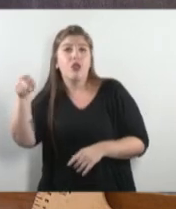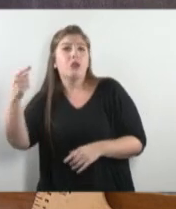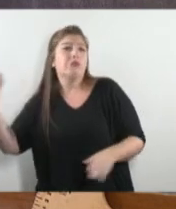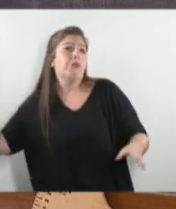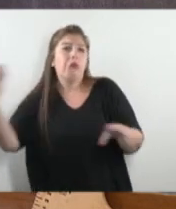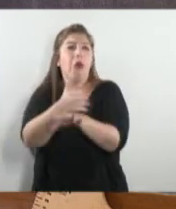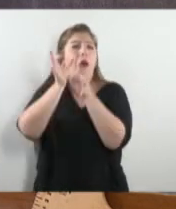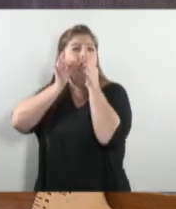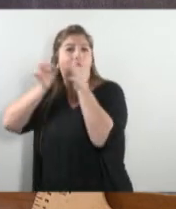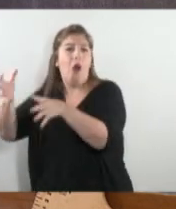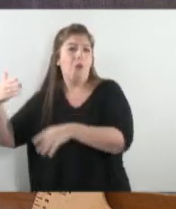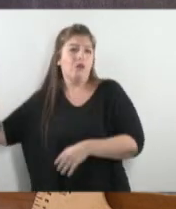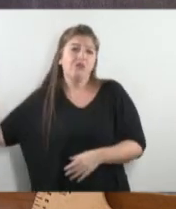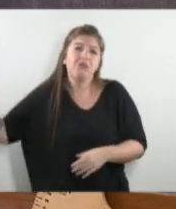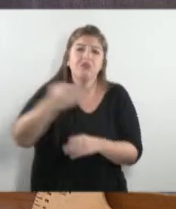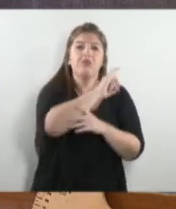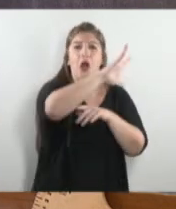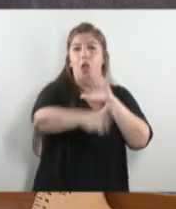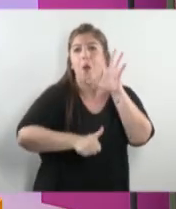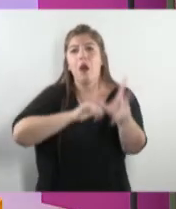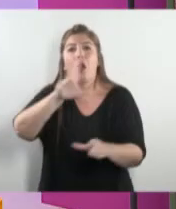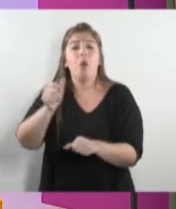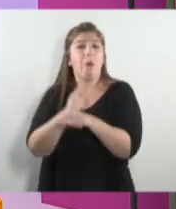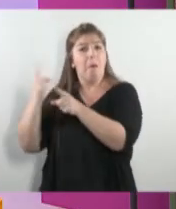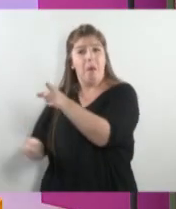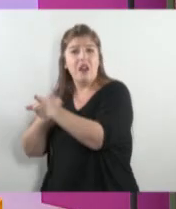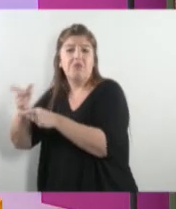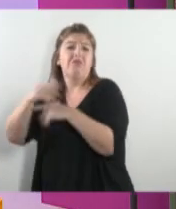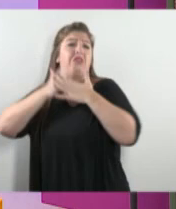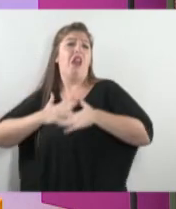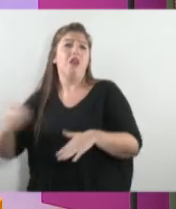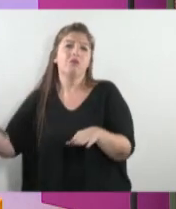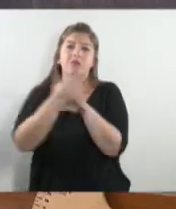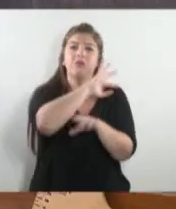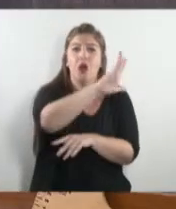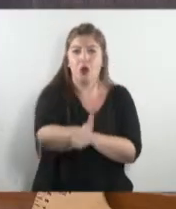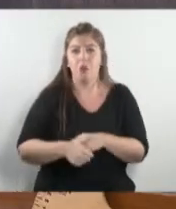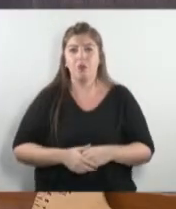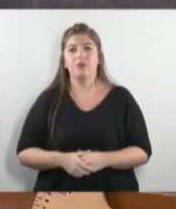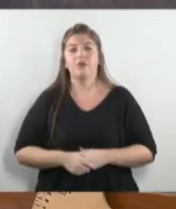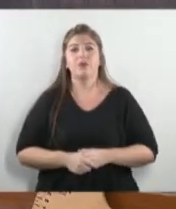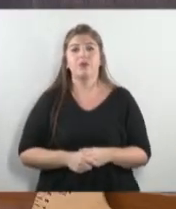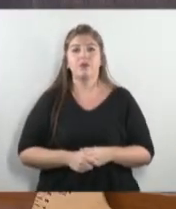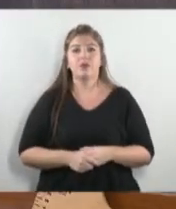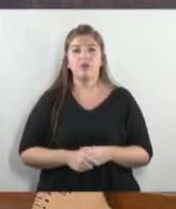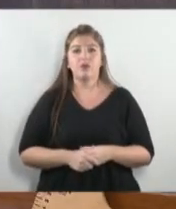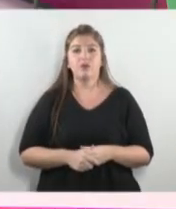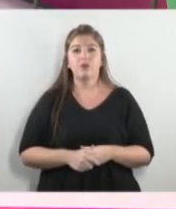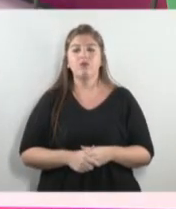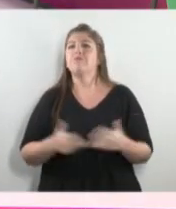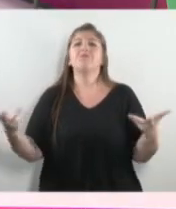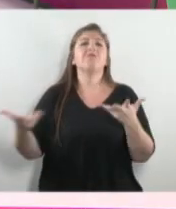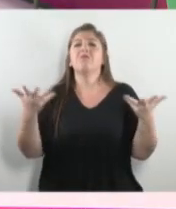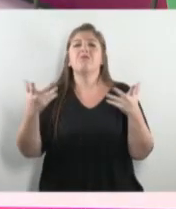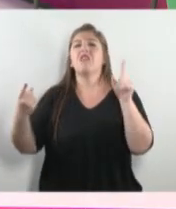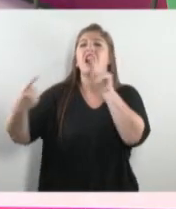cuando querían. Como no los perseguían, siempre andaban sin apuro. ¿Qué onda? Esa